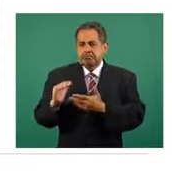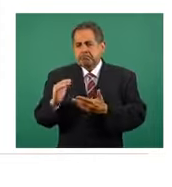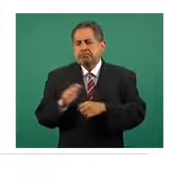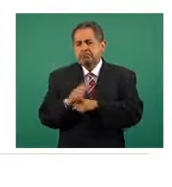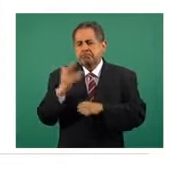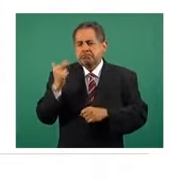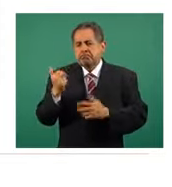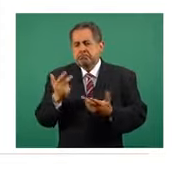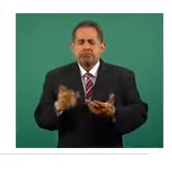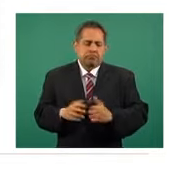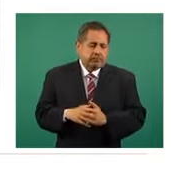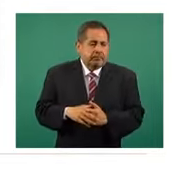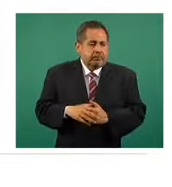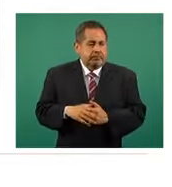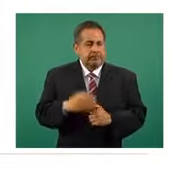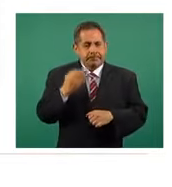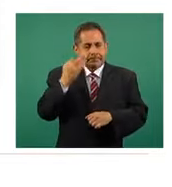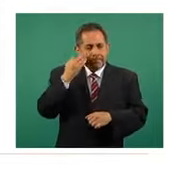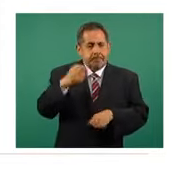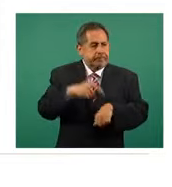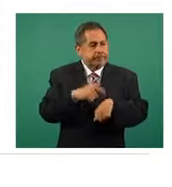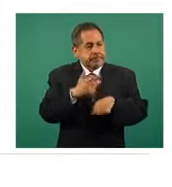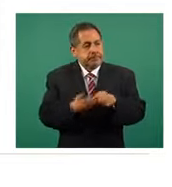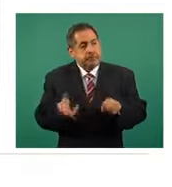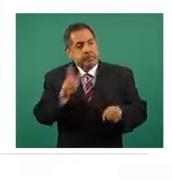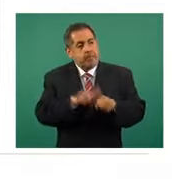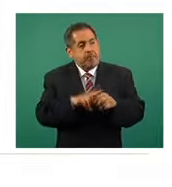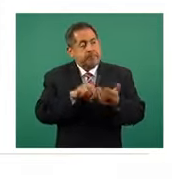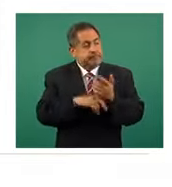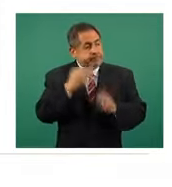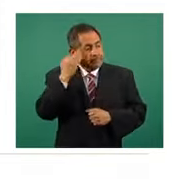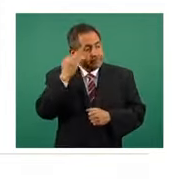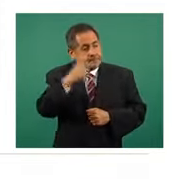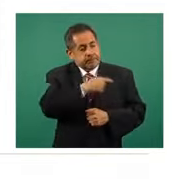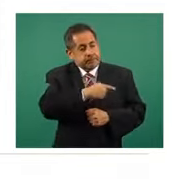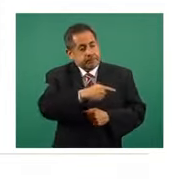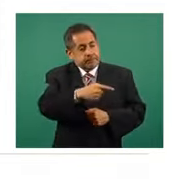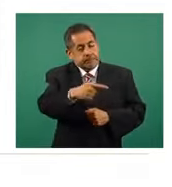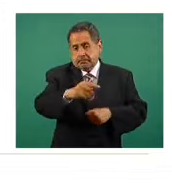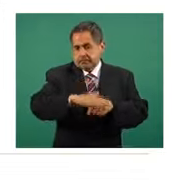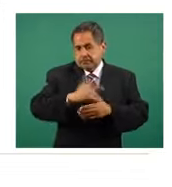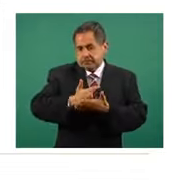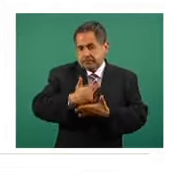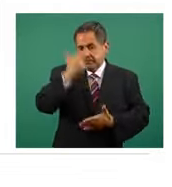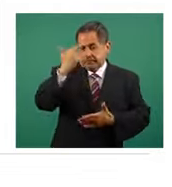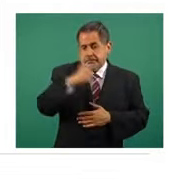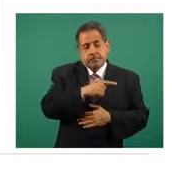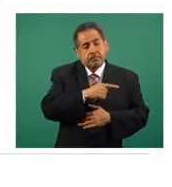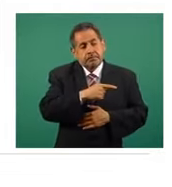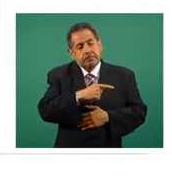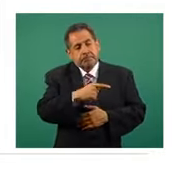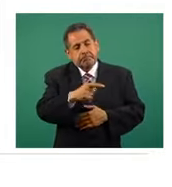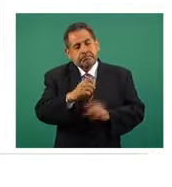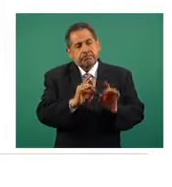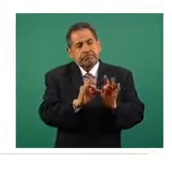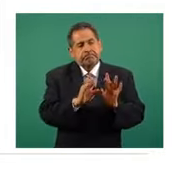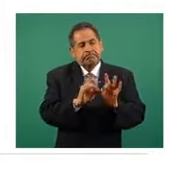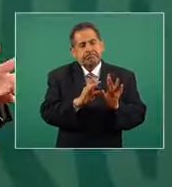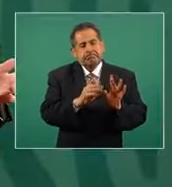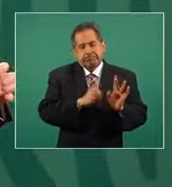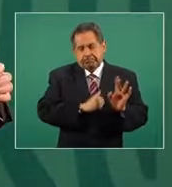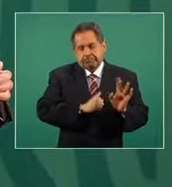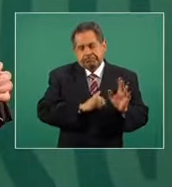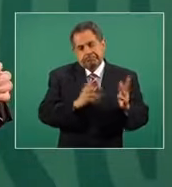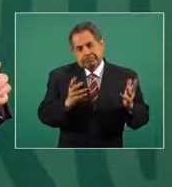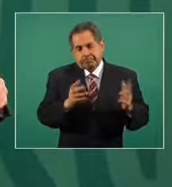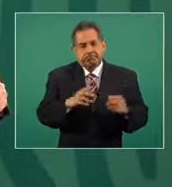razón? Que es el tiempo promedio de hospitalización de personas que están en condición grave, que desde luego, muy desafortunadamente, pero es